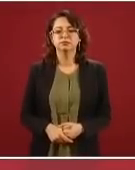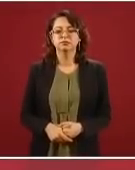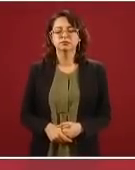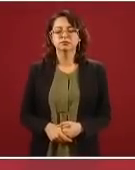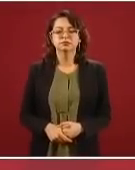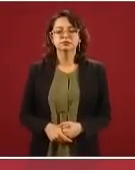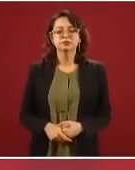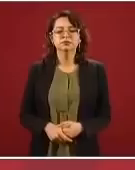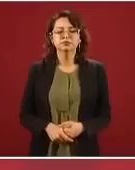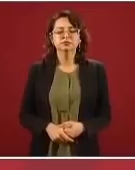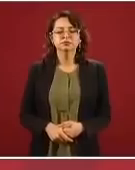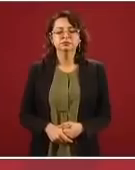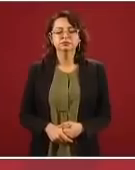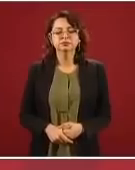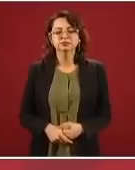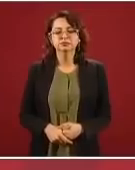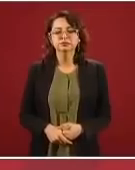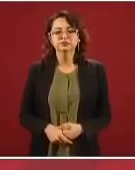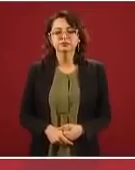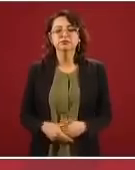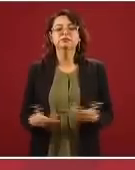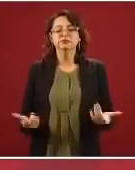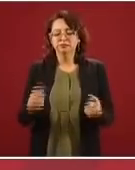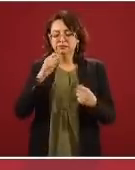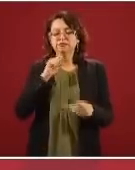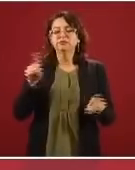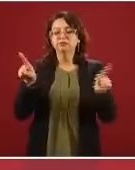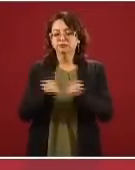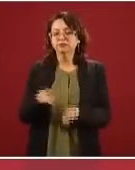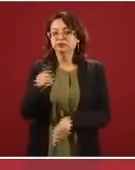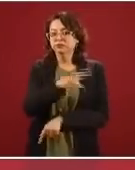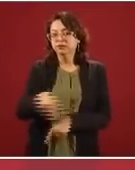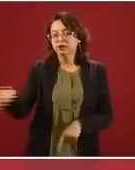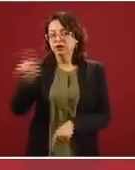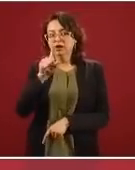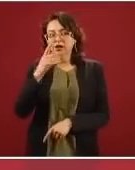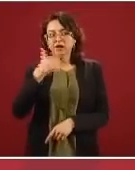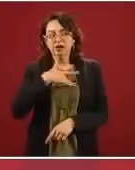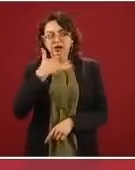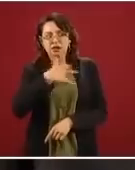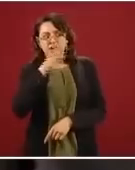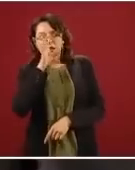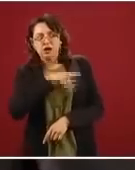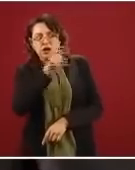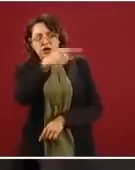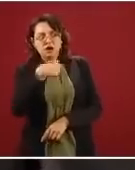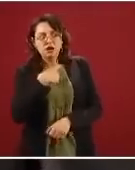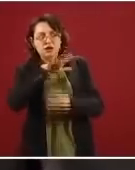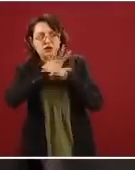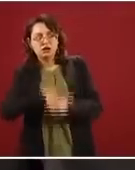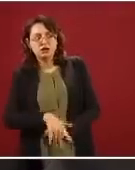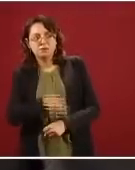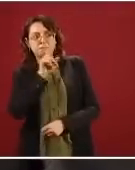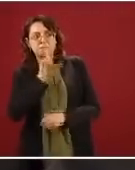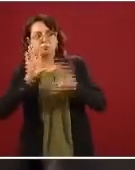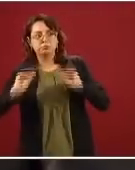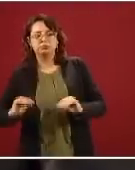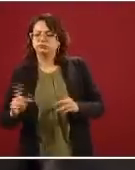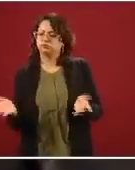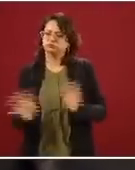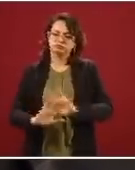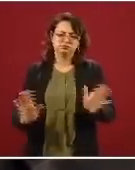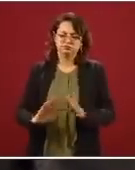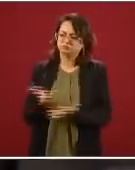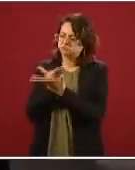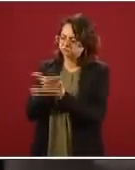no es censura, no se va a limitar a nadie su derecho de